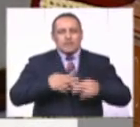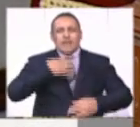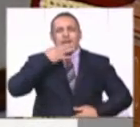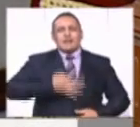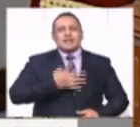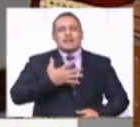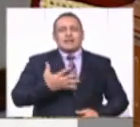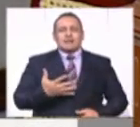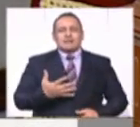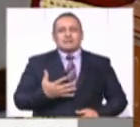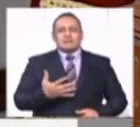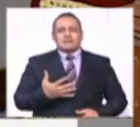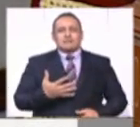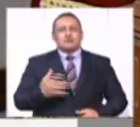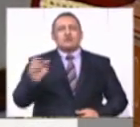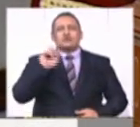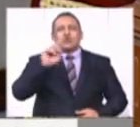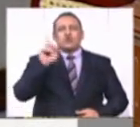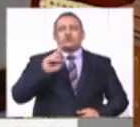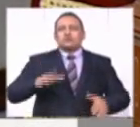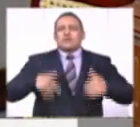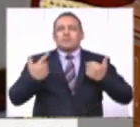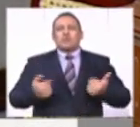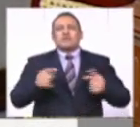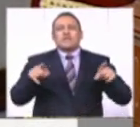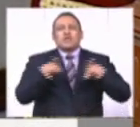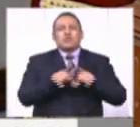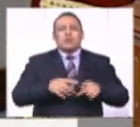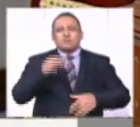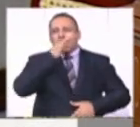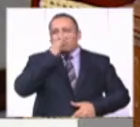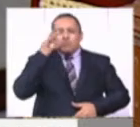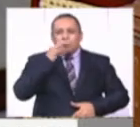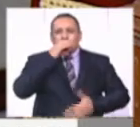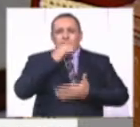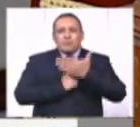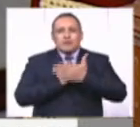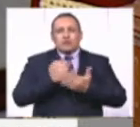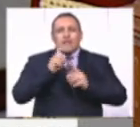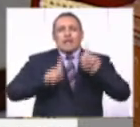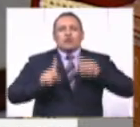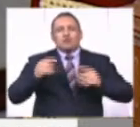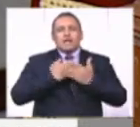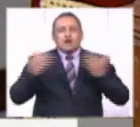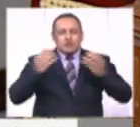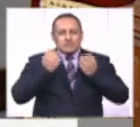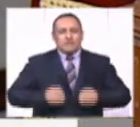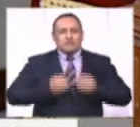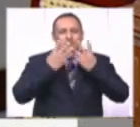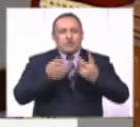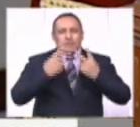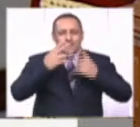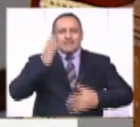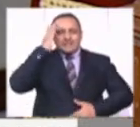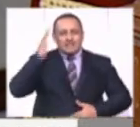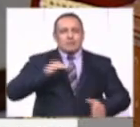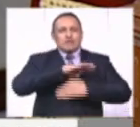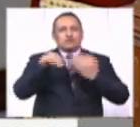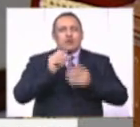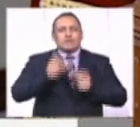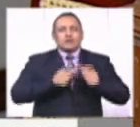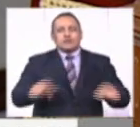la verdad no se puede guardar confidencialidad de aquello que es manifiesto que es de conocimiento